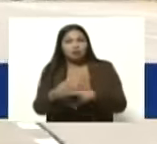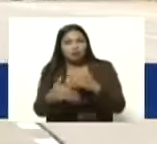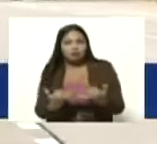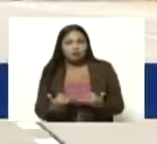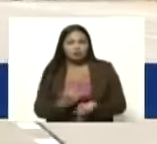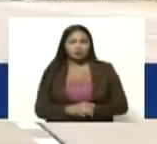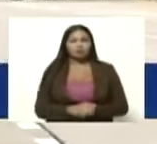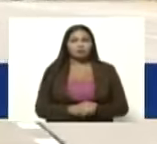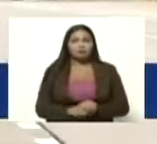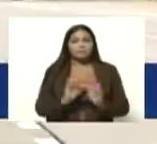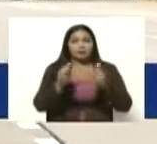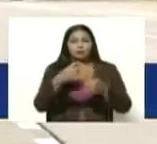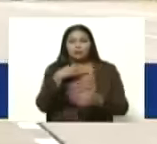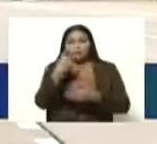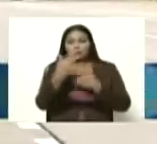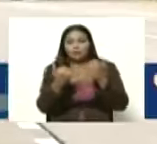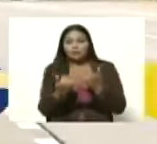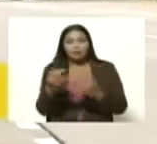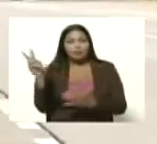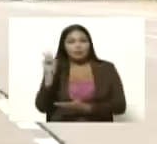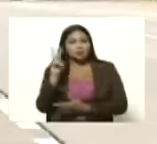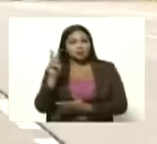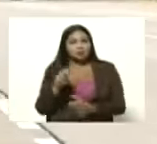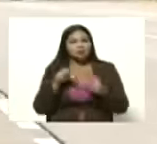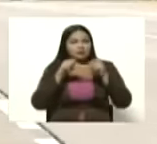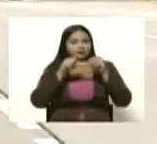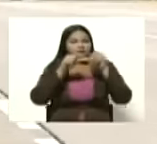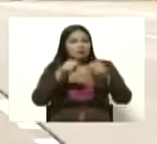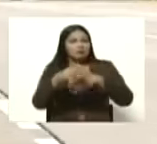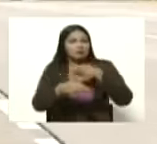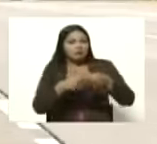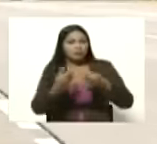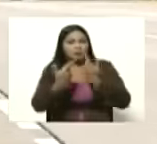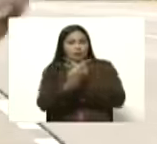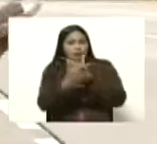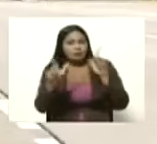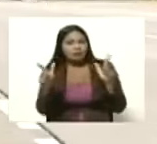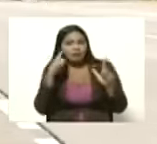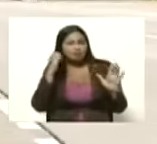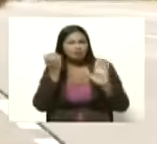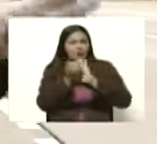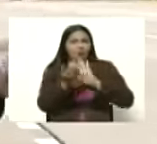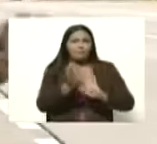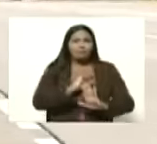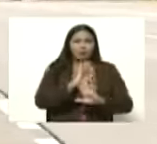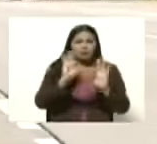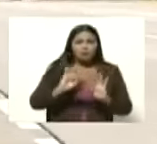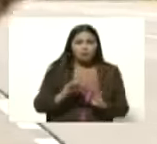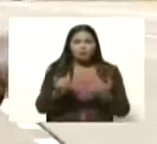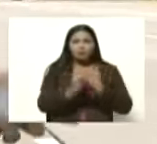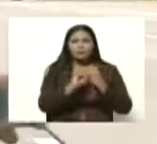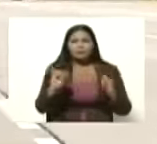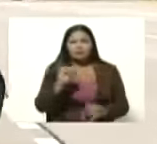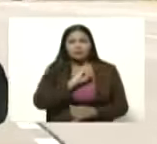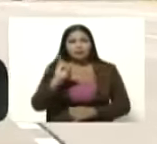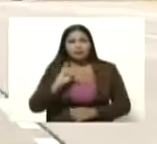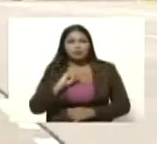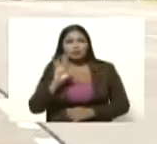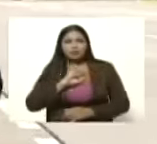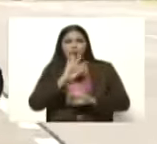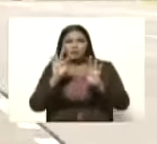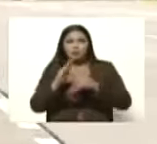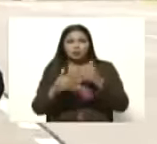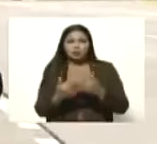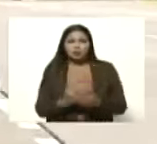se levantan las voces para decir que venezuela sigue siendo libertad símbolo de libertad símbolo de independencia símbolo de soberanía